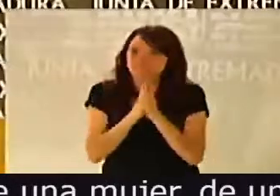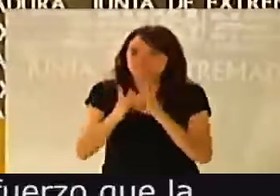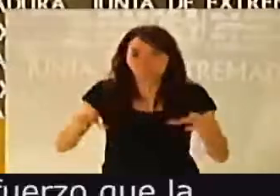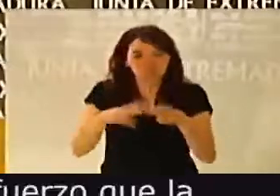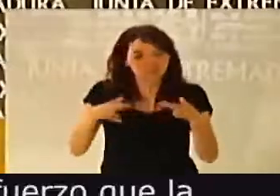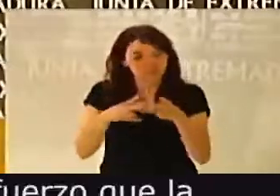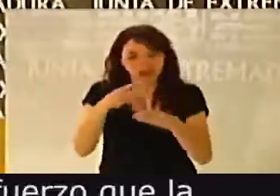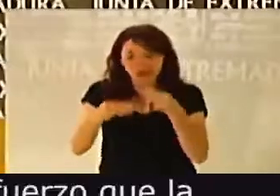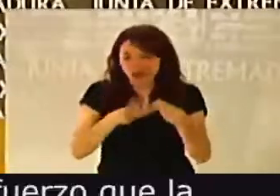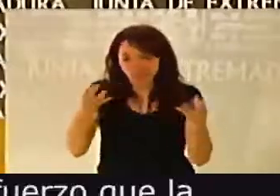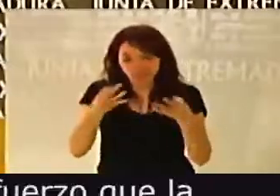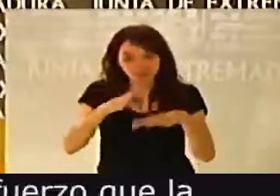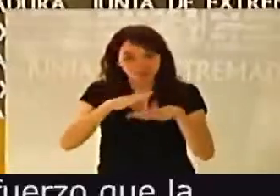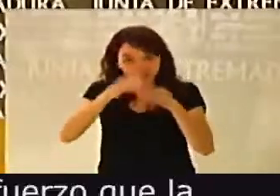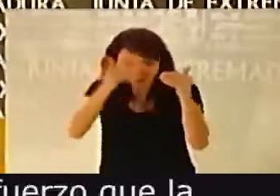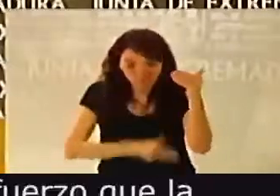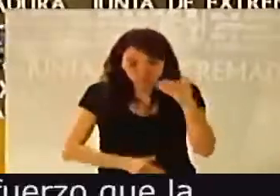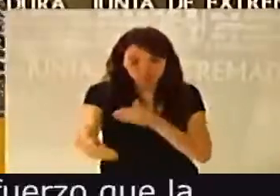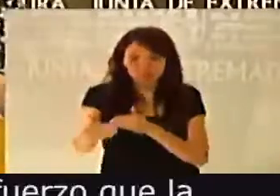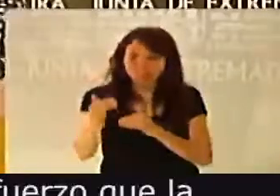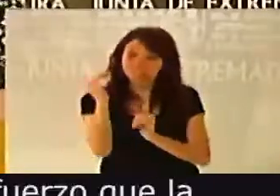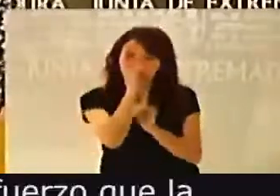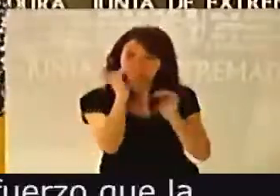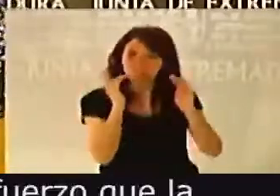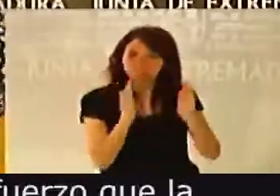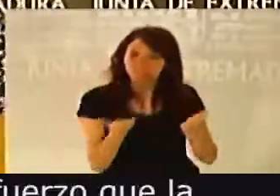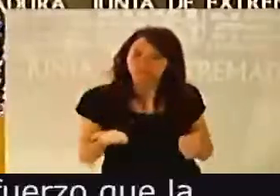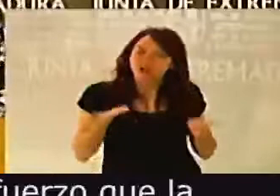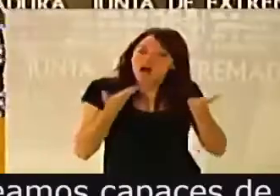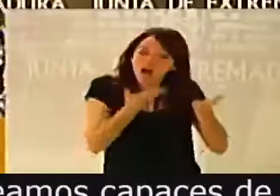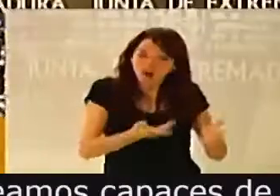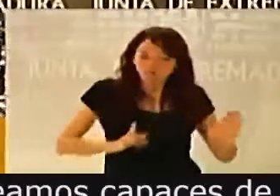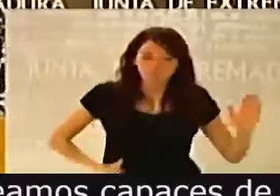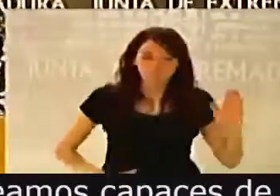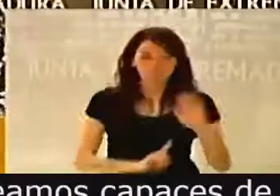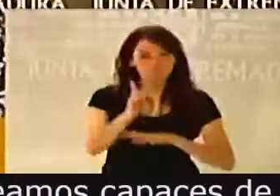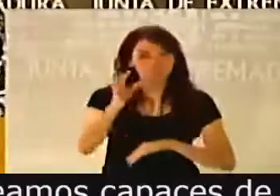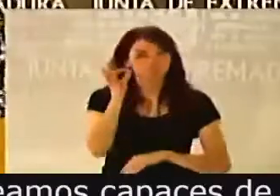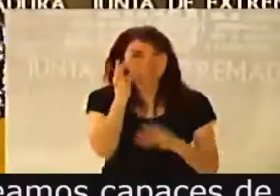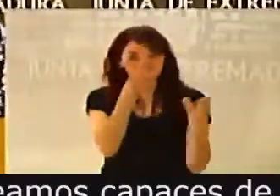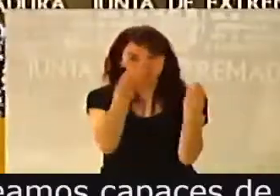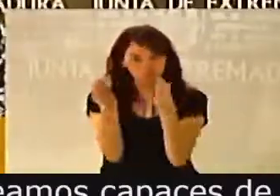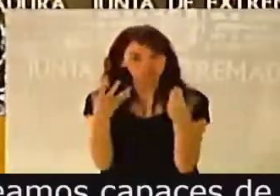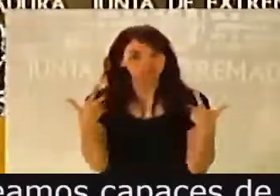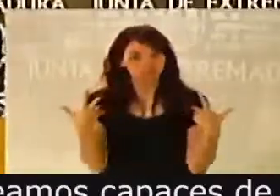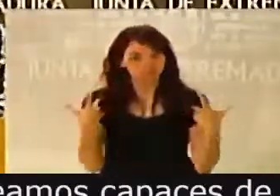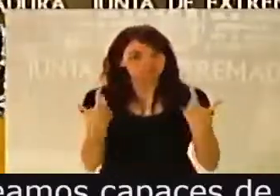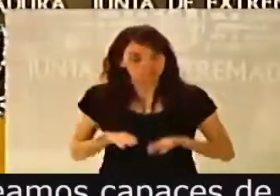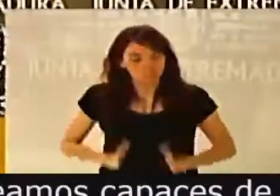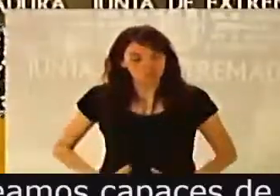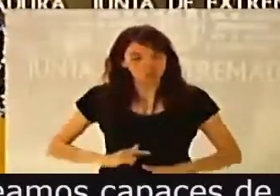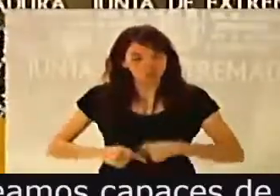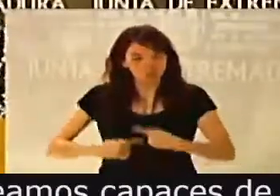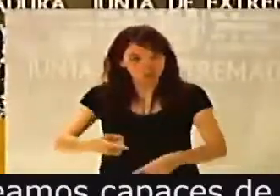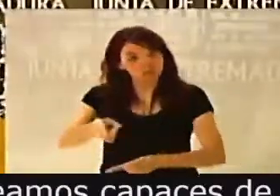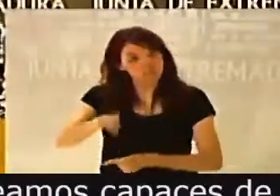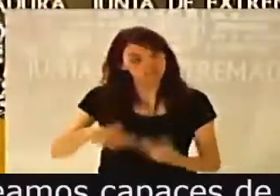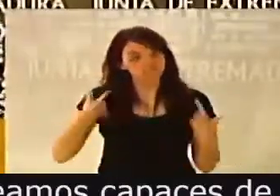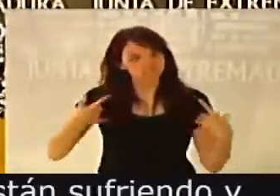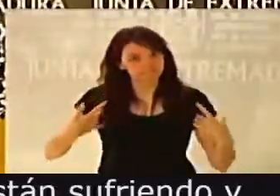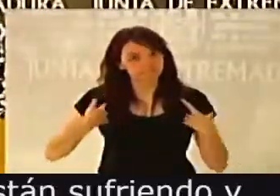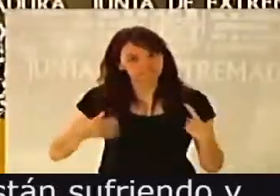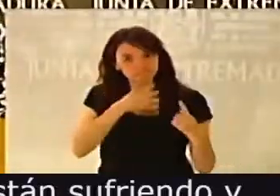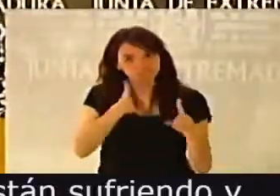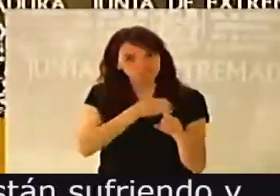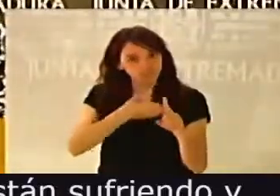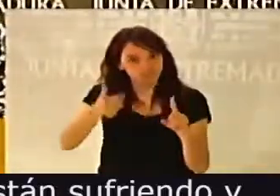hacer para que seamos capaces de dar respuesta y salida a muchas mujeres que están sufriendo y a muchos de sus hijos e hijas que están sufriendo la violencia